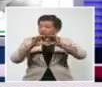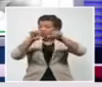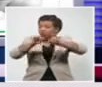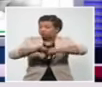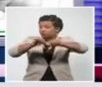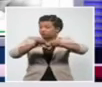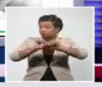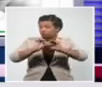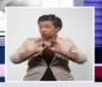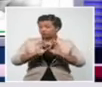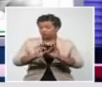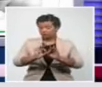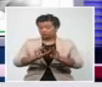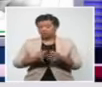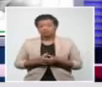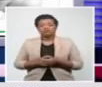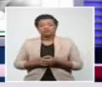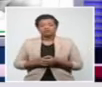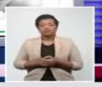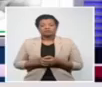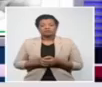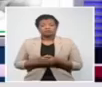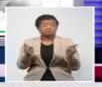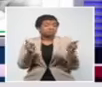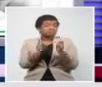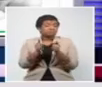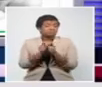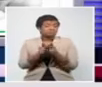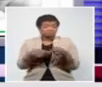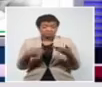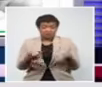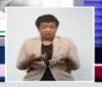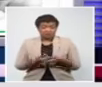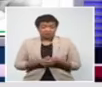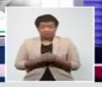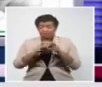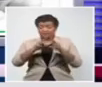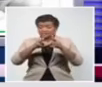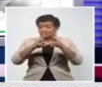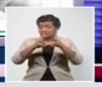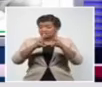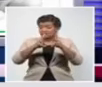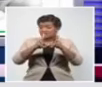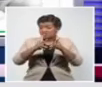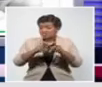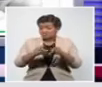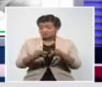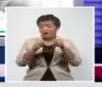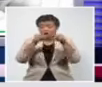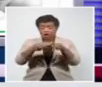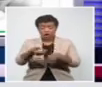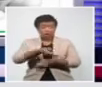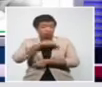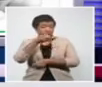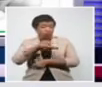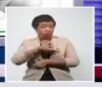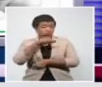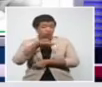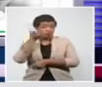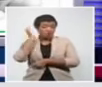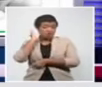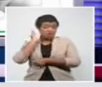el nuevo coronavirus. A modo de resumen, las principales cifras manejadas en esta conferencia: de este